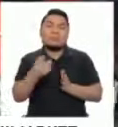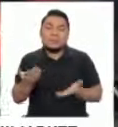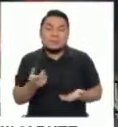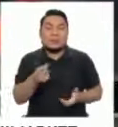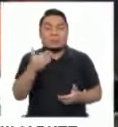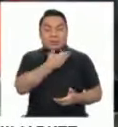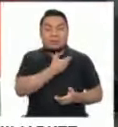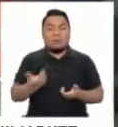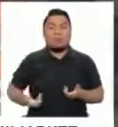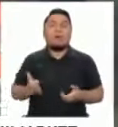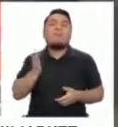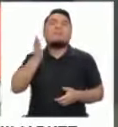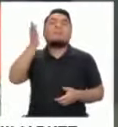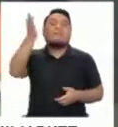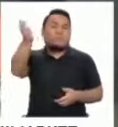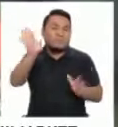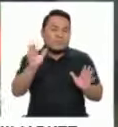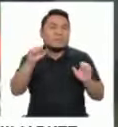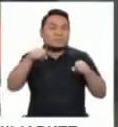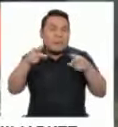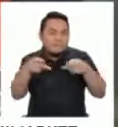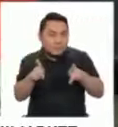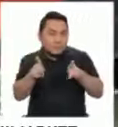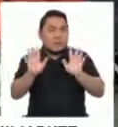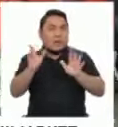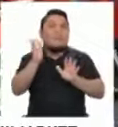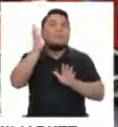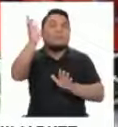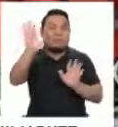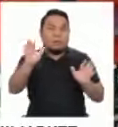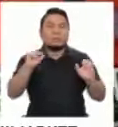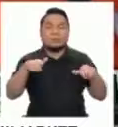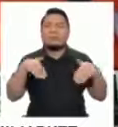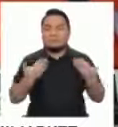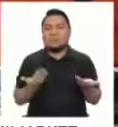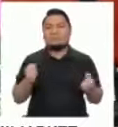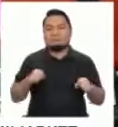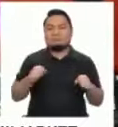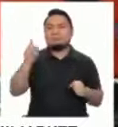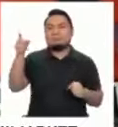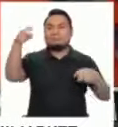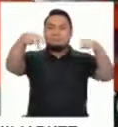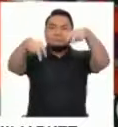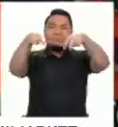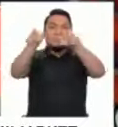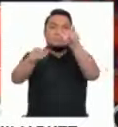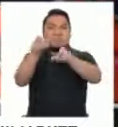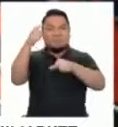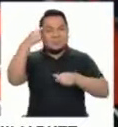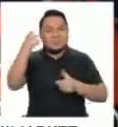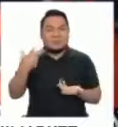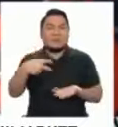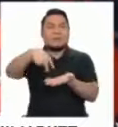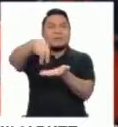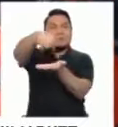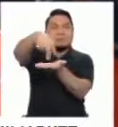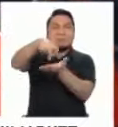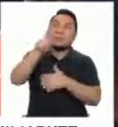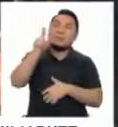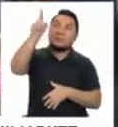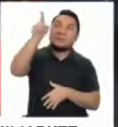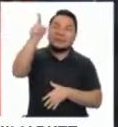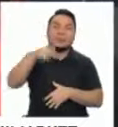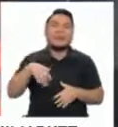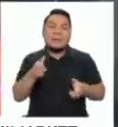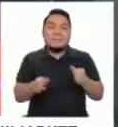cuando el gobierno nos dé el pase, nos autorice, poder ayudar a personas involucradas en el arte como podcast en vivo y así